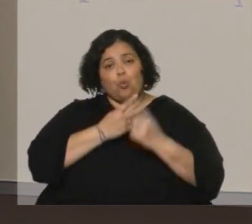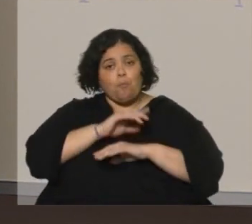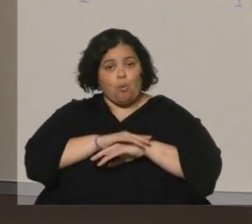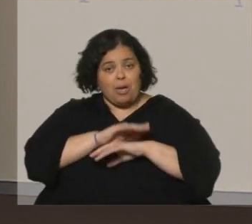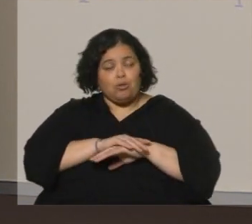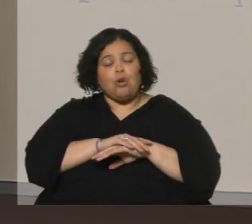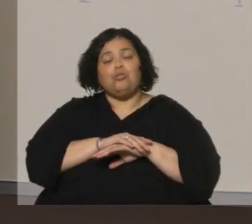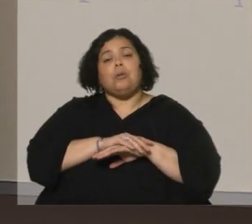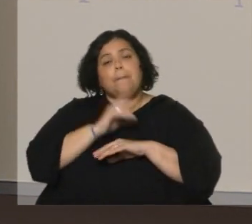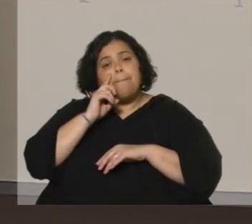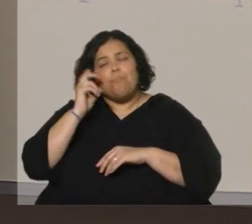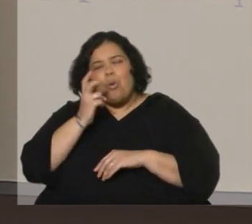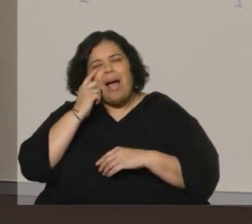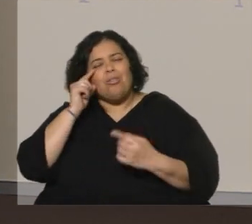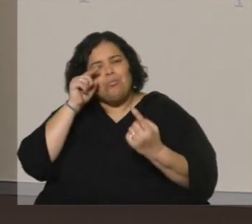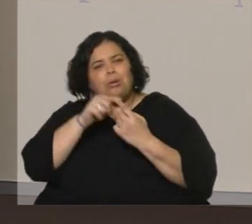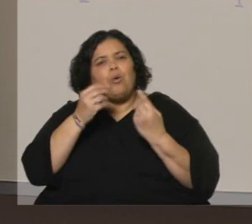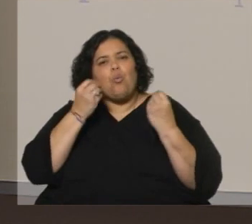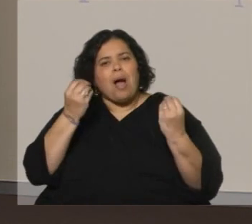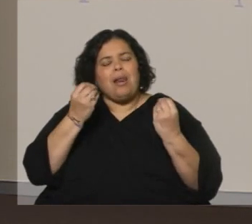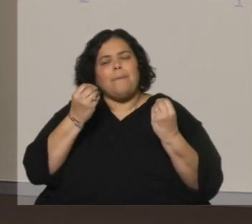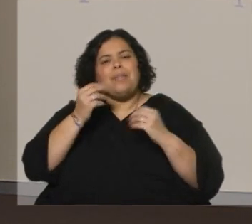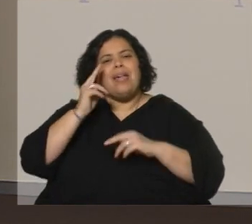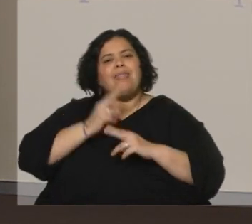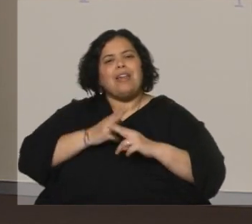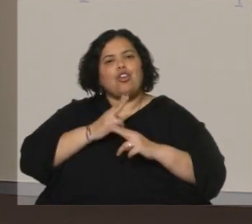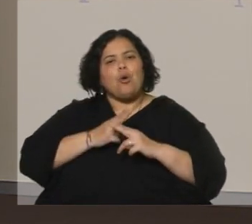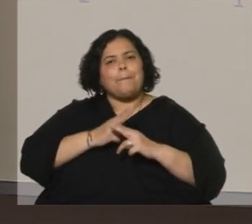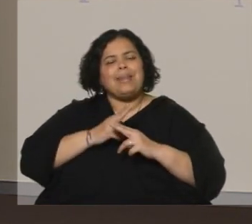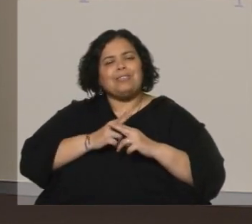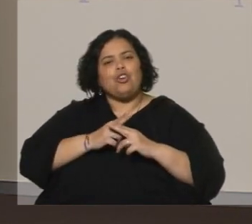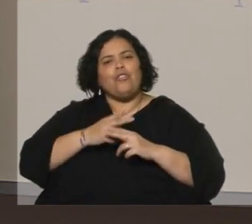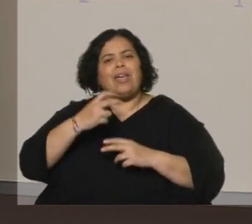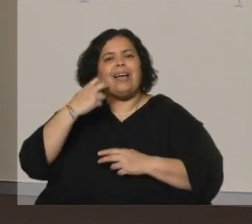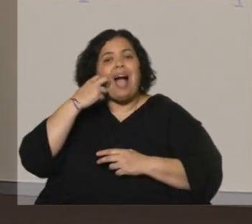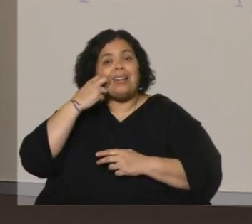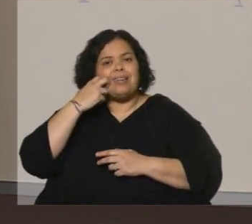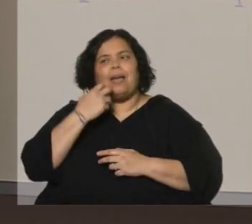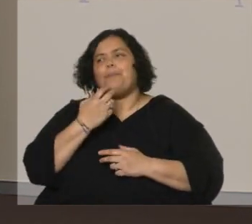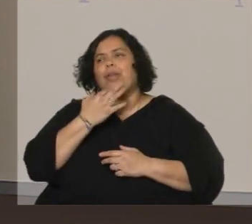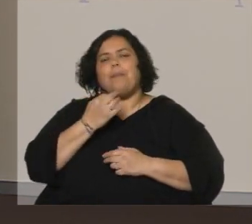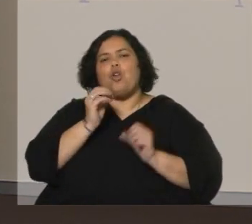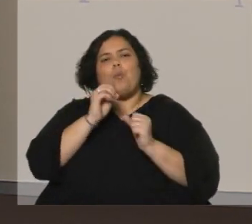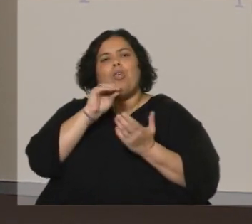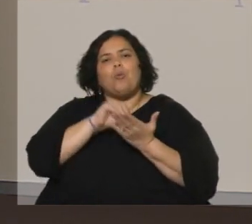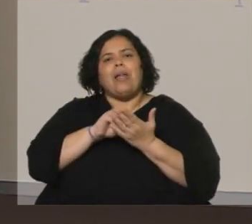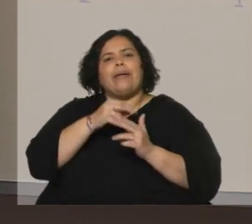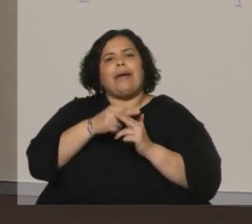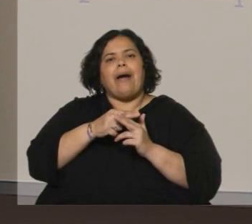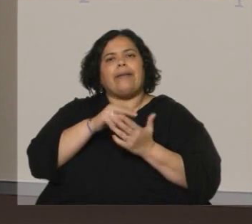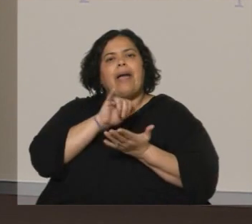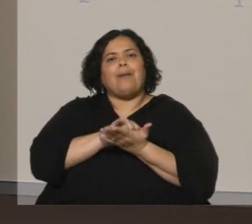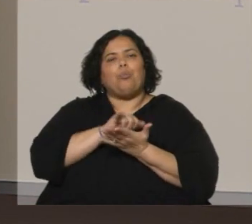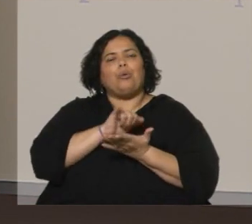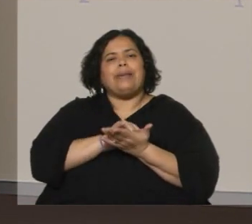buscan prohibir la denominación de eh carne a productos que no son carnicos no la hamburguesa de carne la hamburguesa